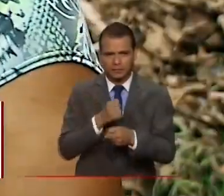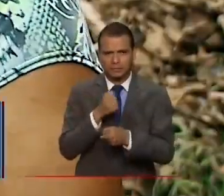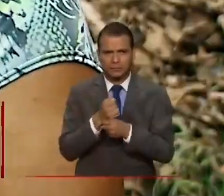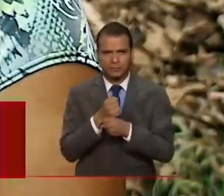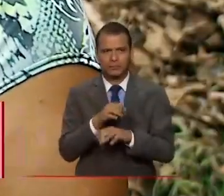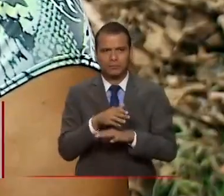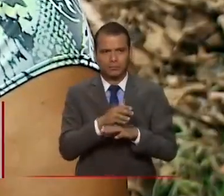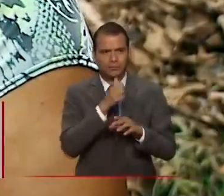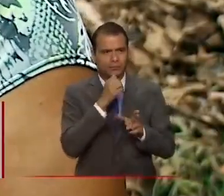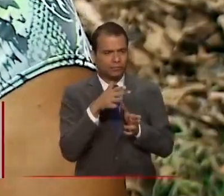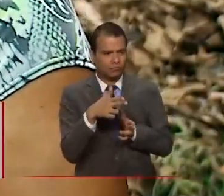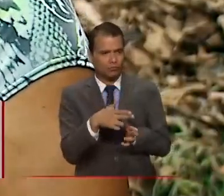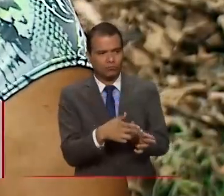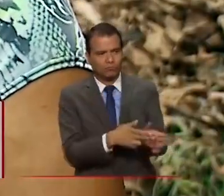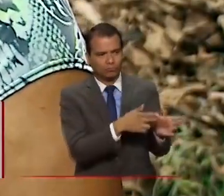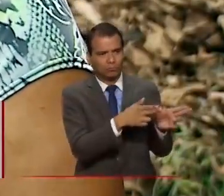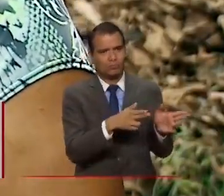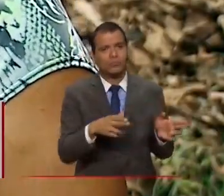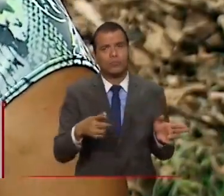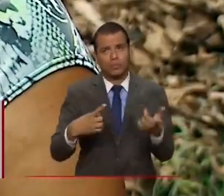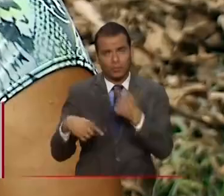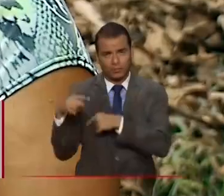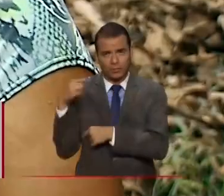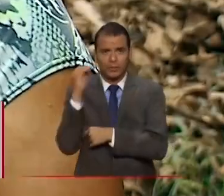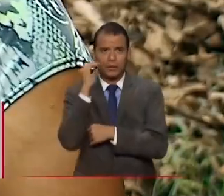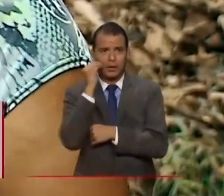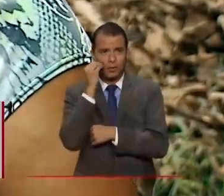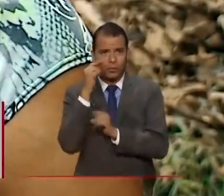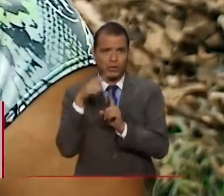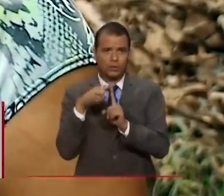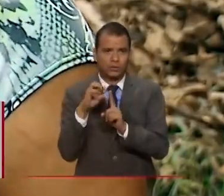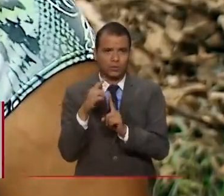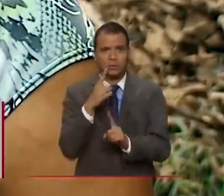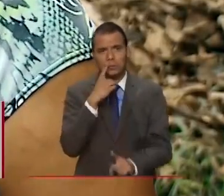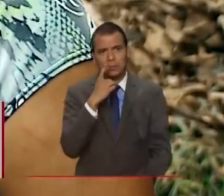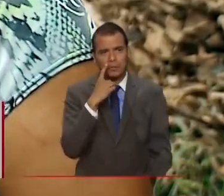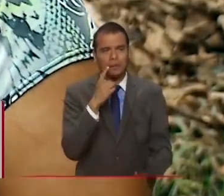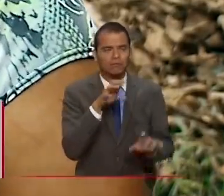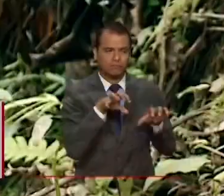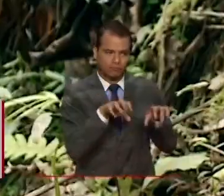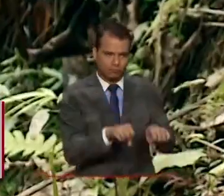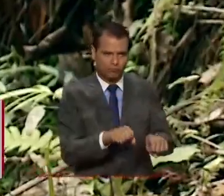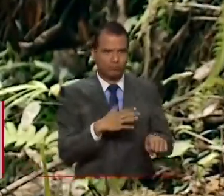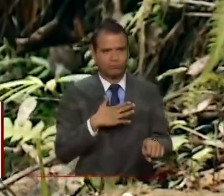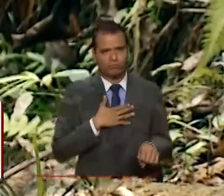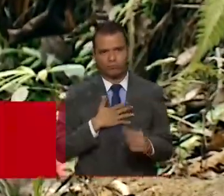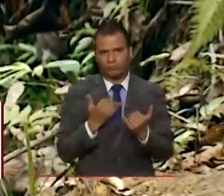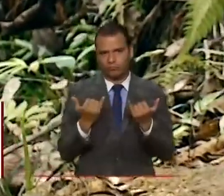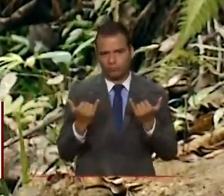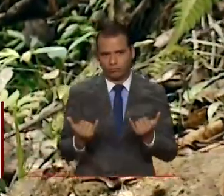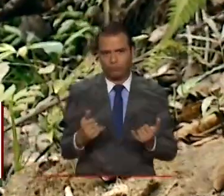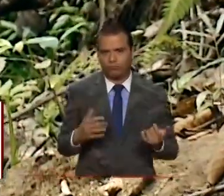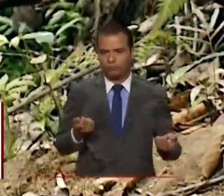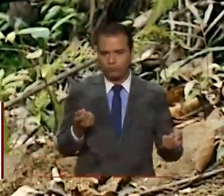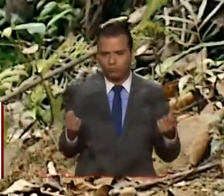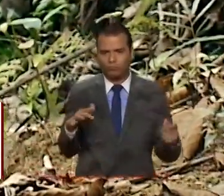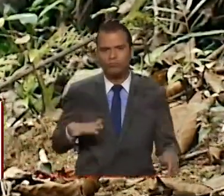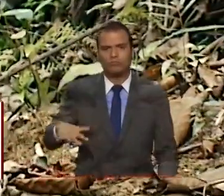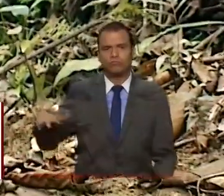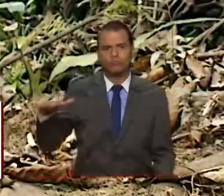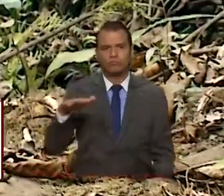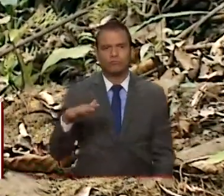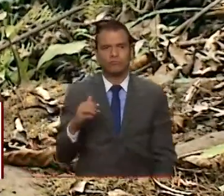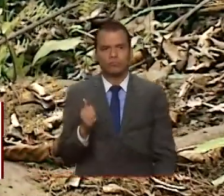digamos, la concesión desde mi abuelo, después mi tío Vicente, mi papá y en este momento yo. El lugar donde nos encontramos es